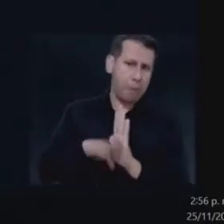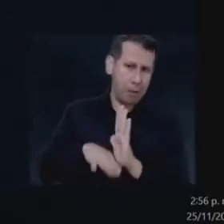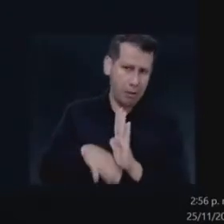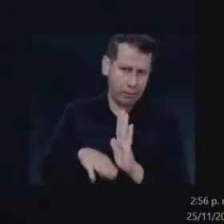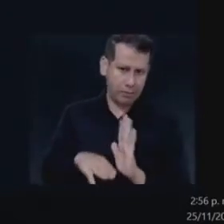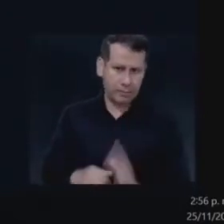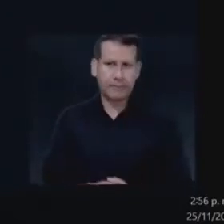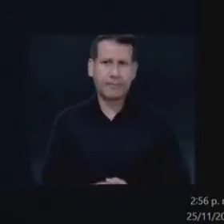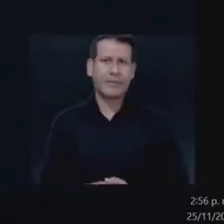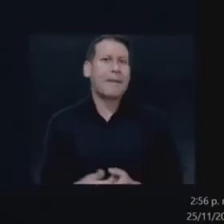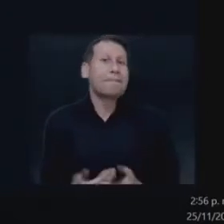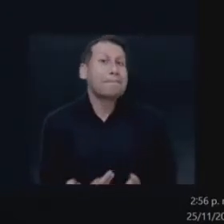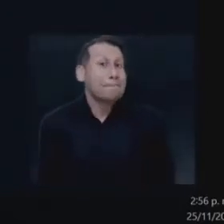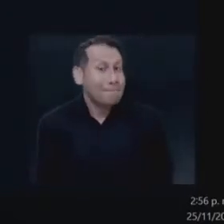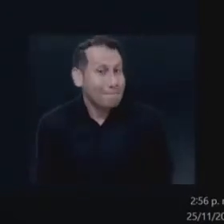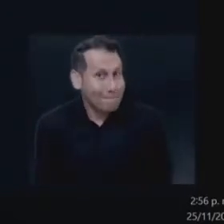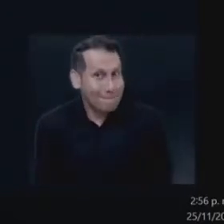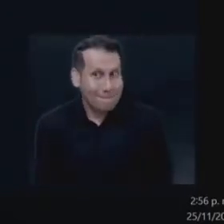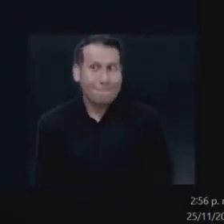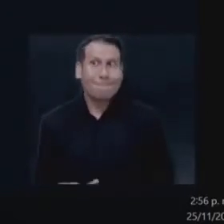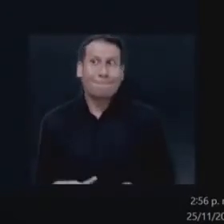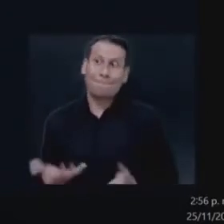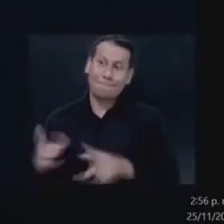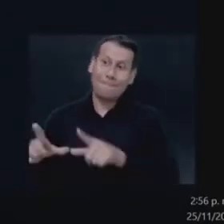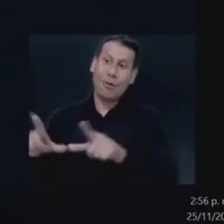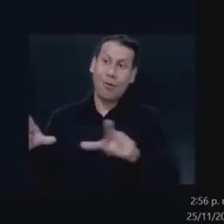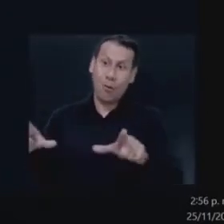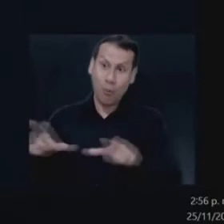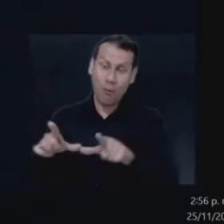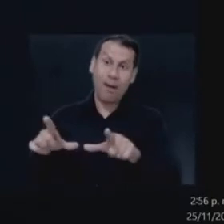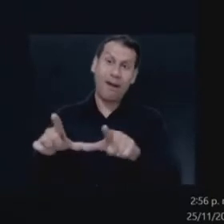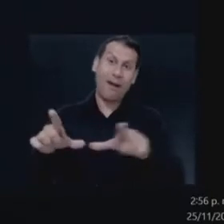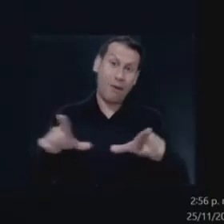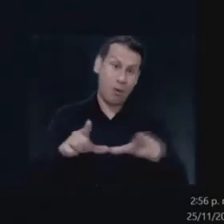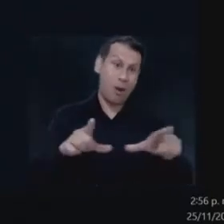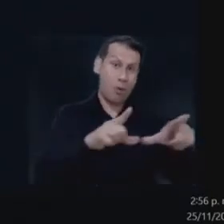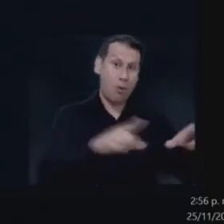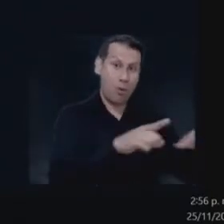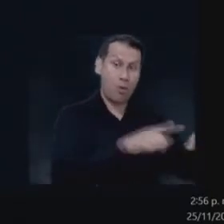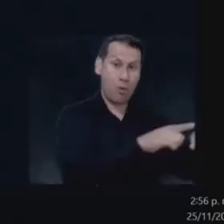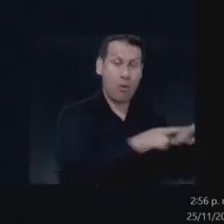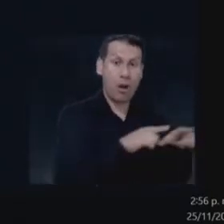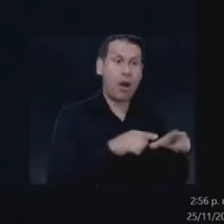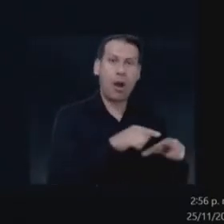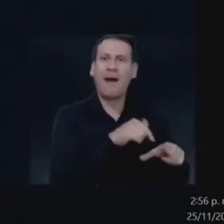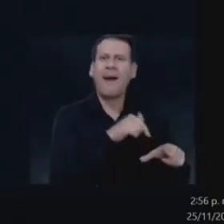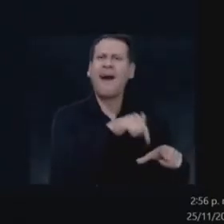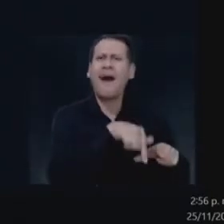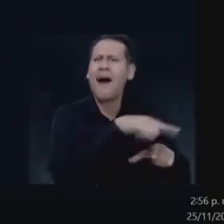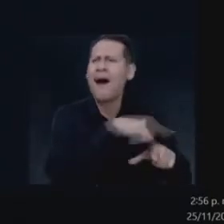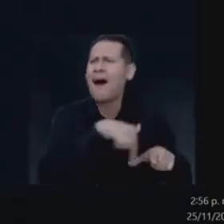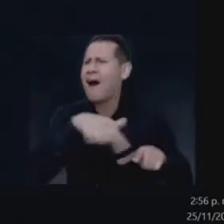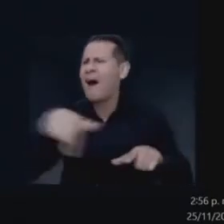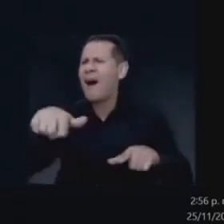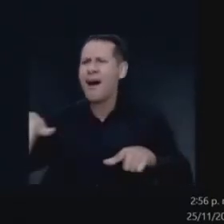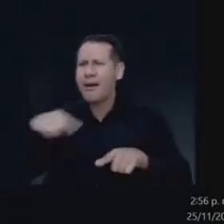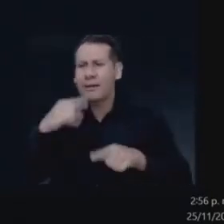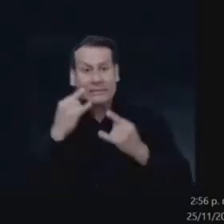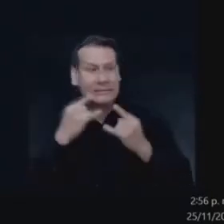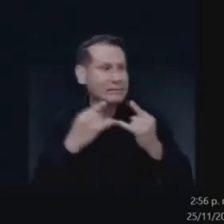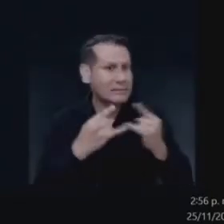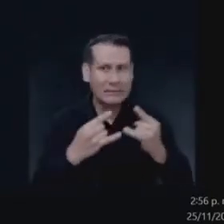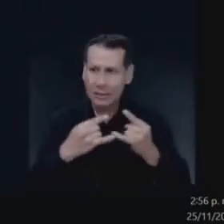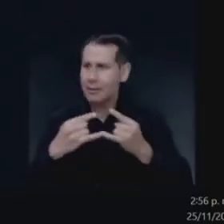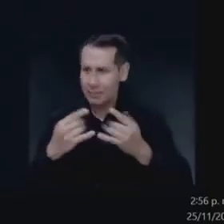donde no hay mercado, no hay interés comercial, ese modelo no funciona. Y lo que ocurre es